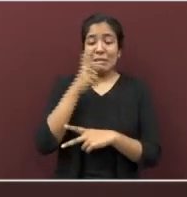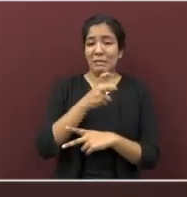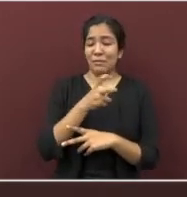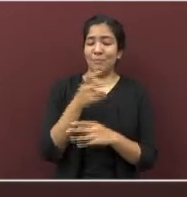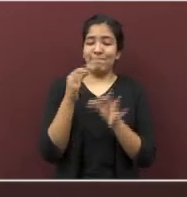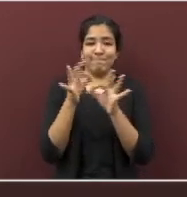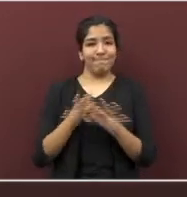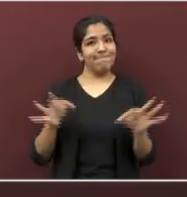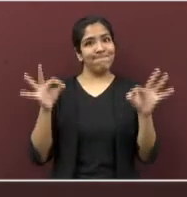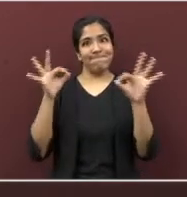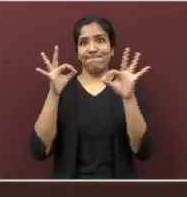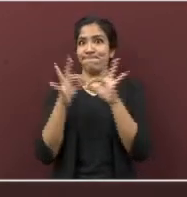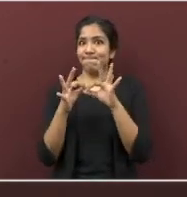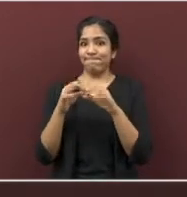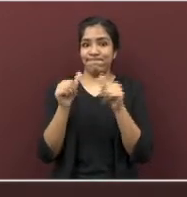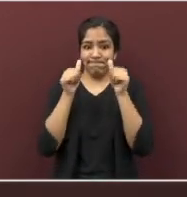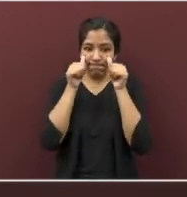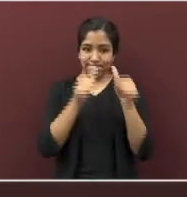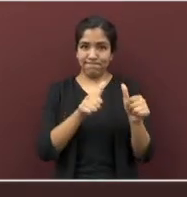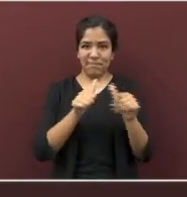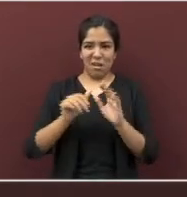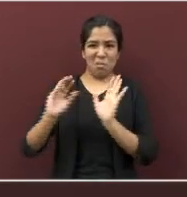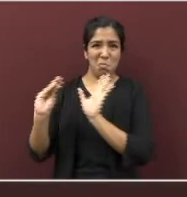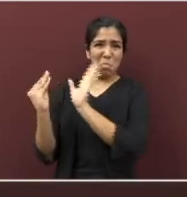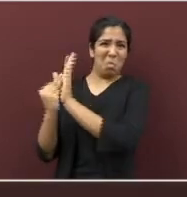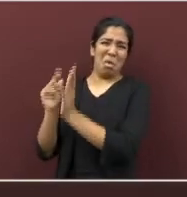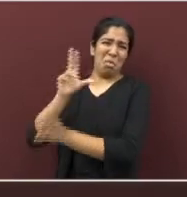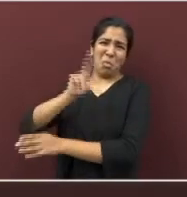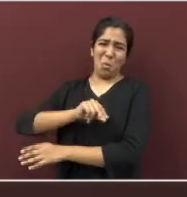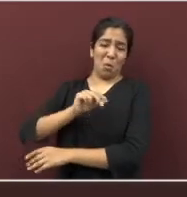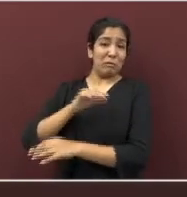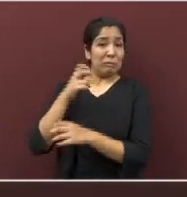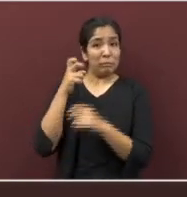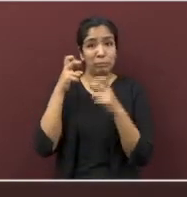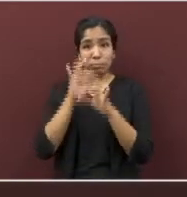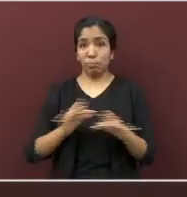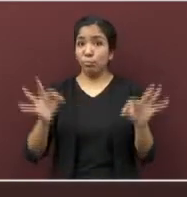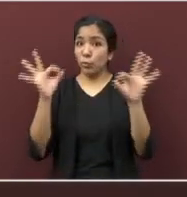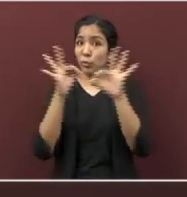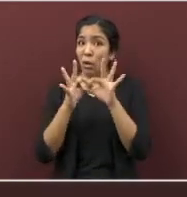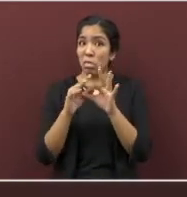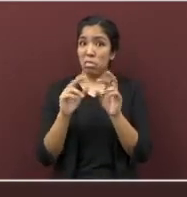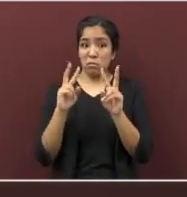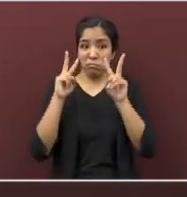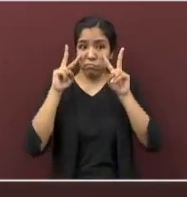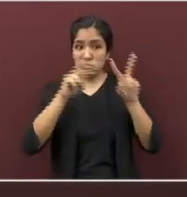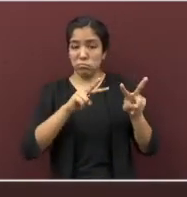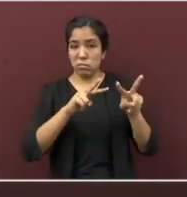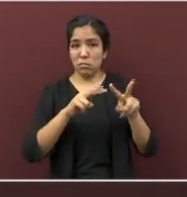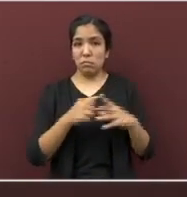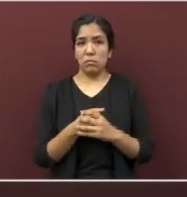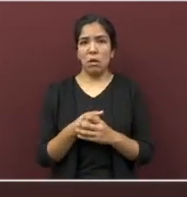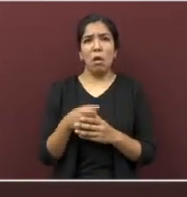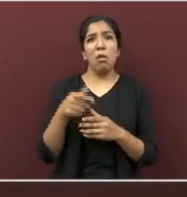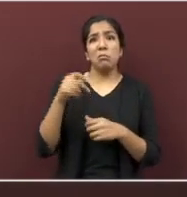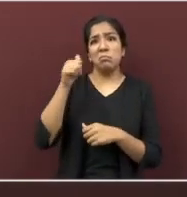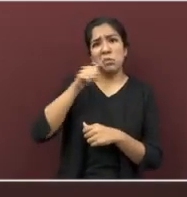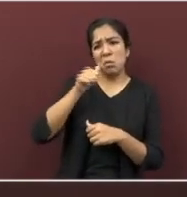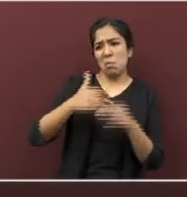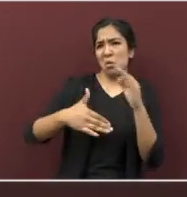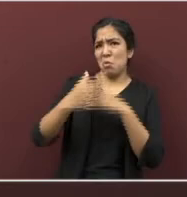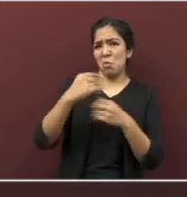deben tomar a la ligera y miren ustedes no necesariamente se presentan todos juntos pero cualquiera de ellos es